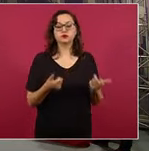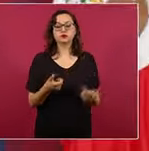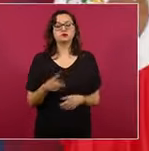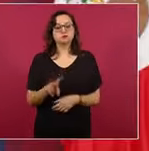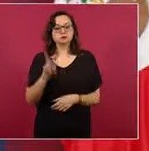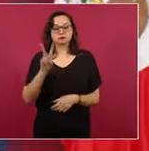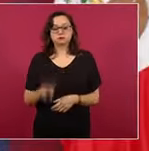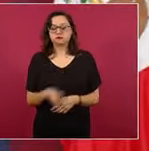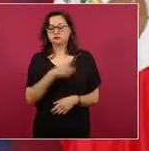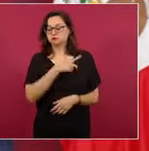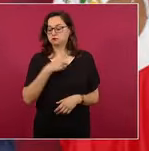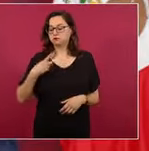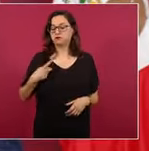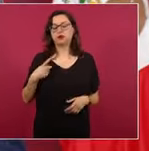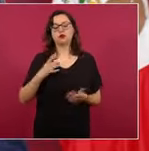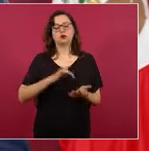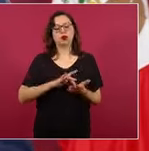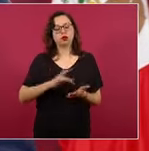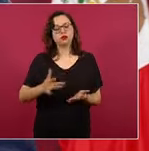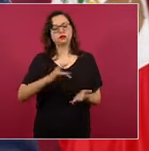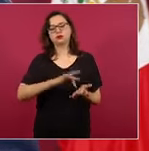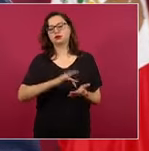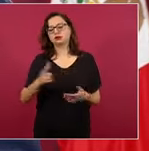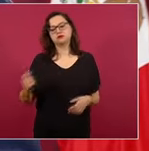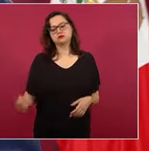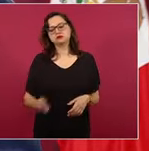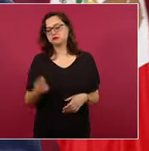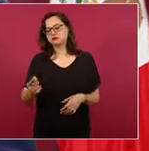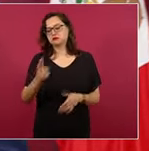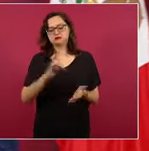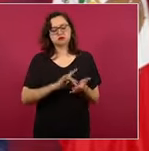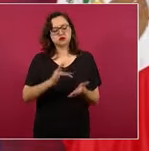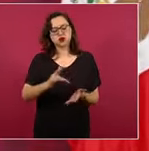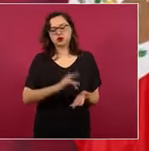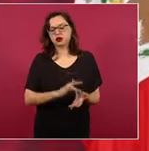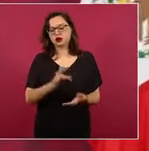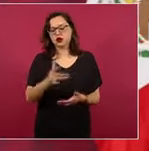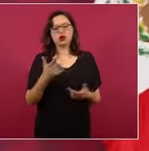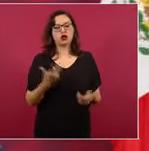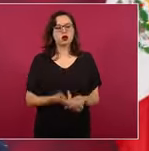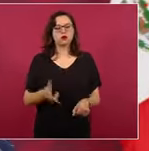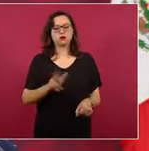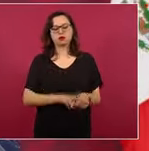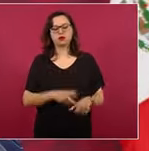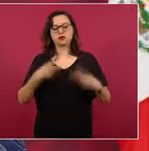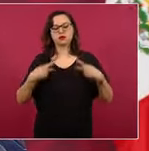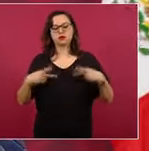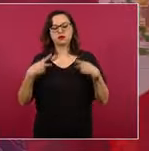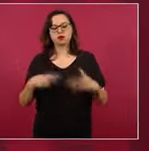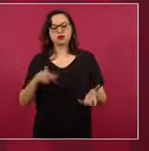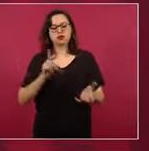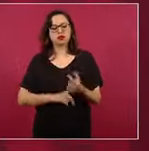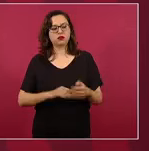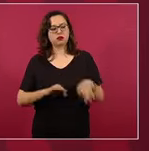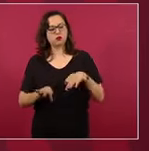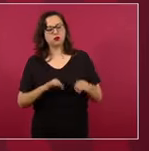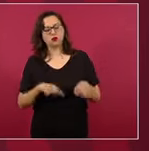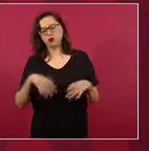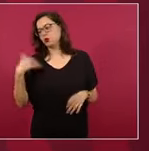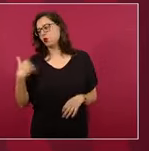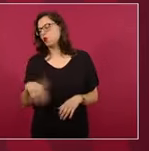agradecimiento eterno, a los trabajadores de la salud que nos ayudaron mucho, reconocer